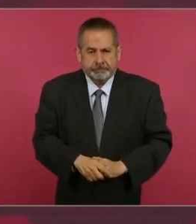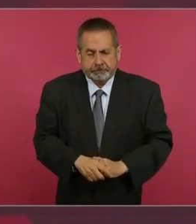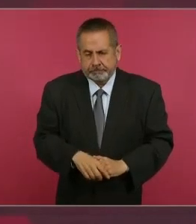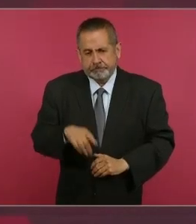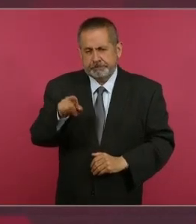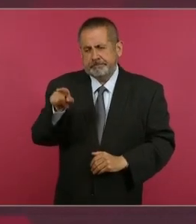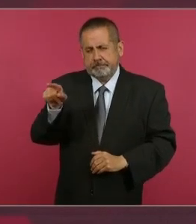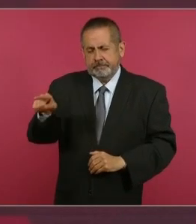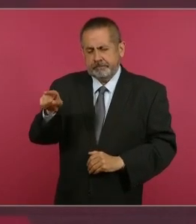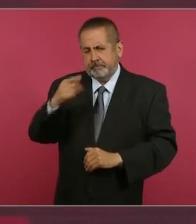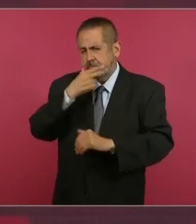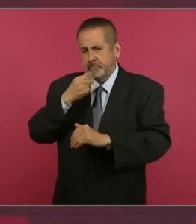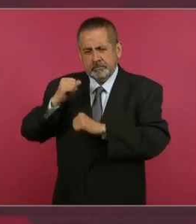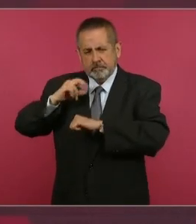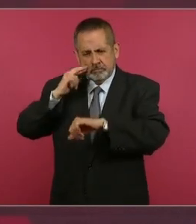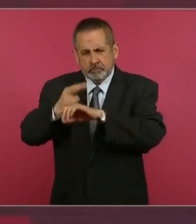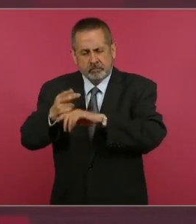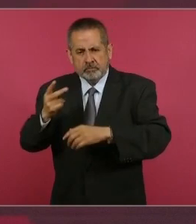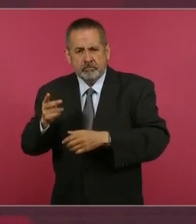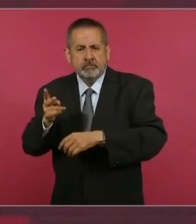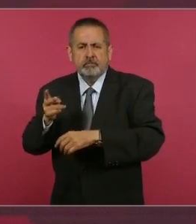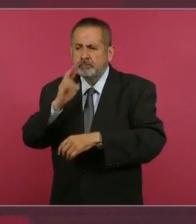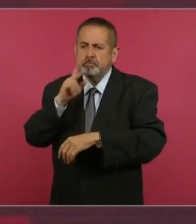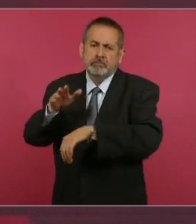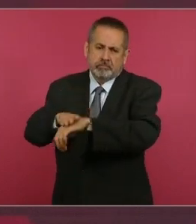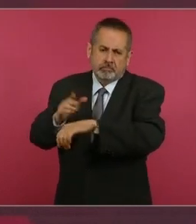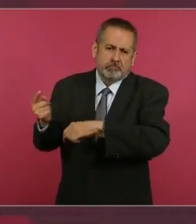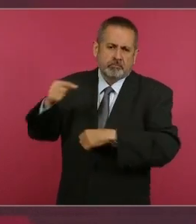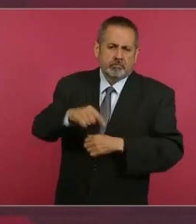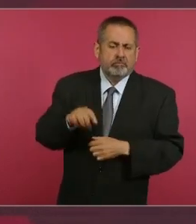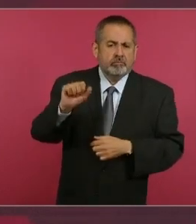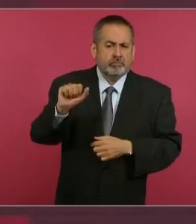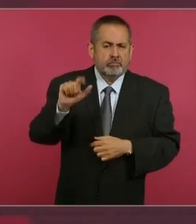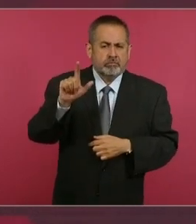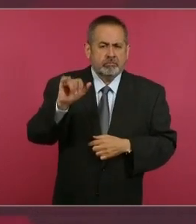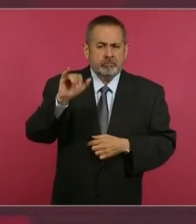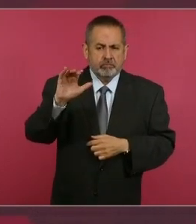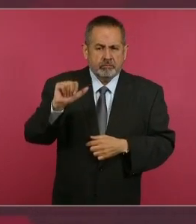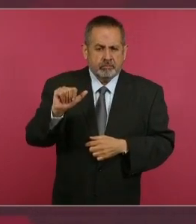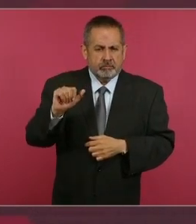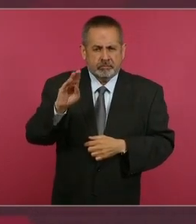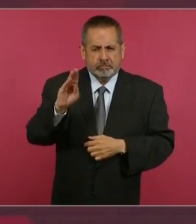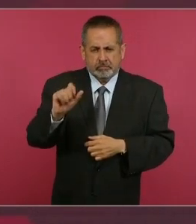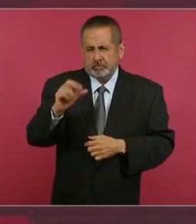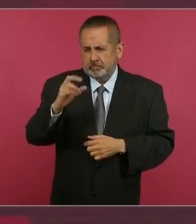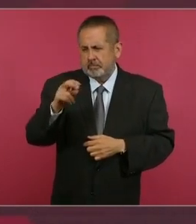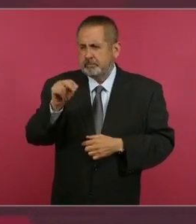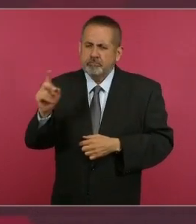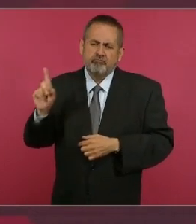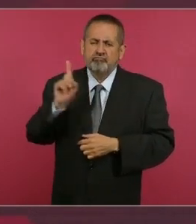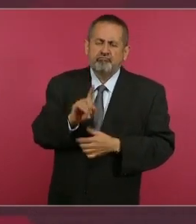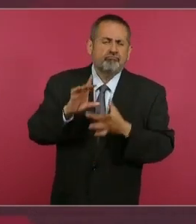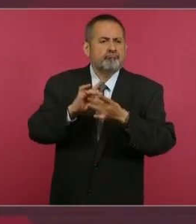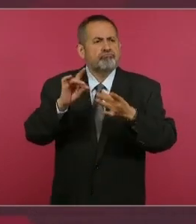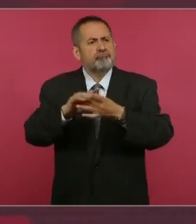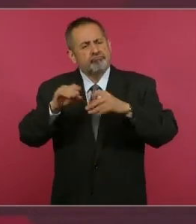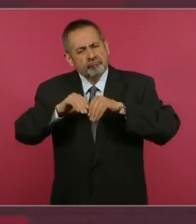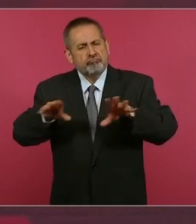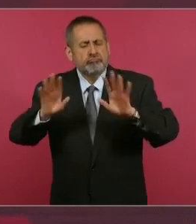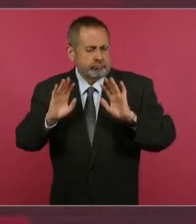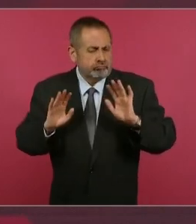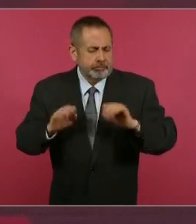Relaciones, a Alicia. Ok, que venga Alicia. Sí, okay. Sí. Y lo otro, pues…